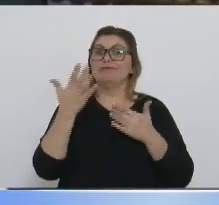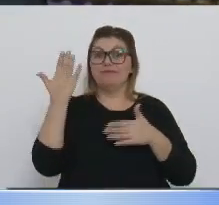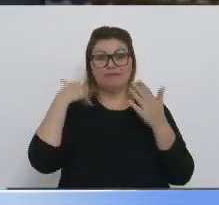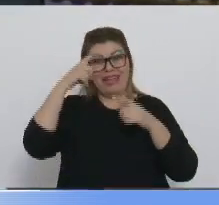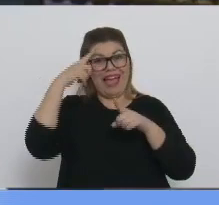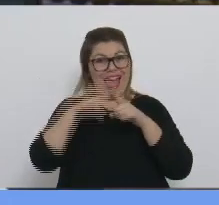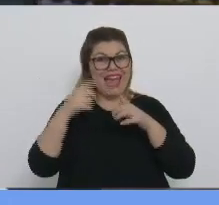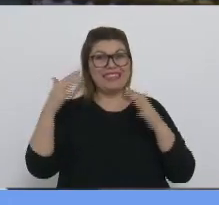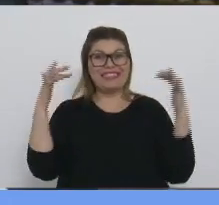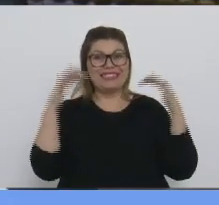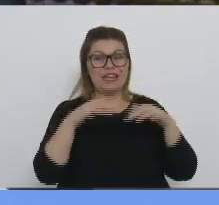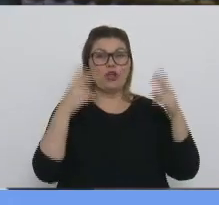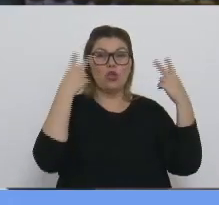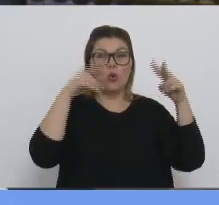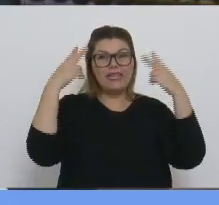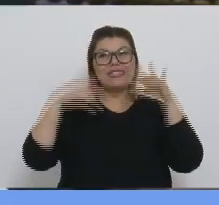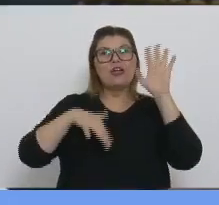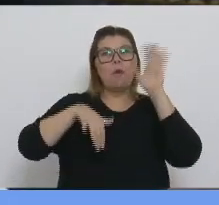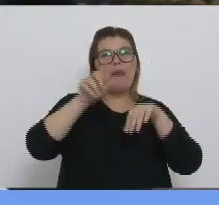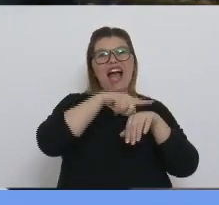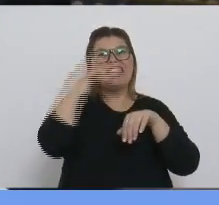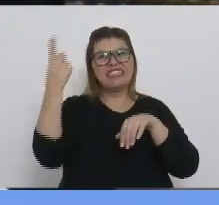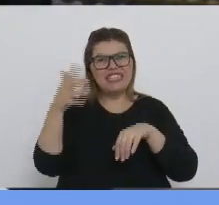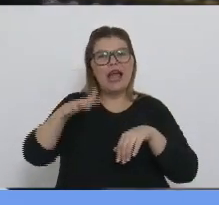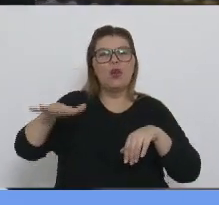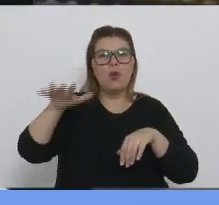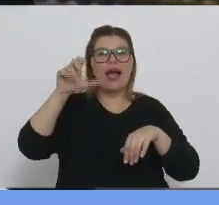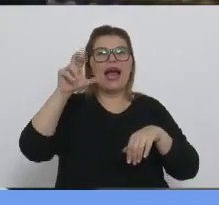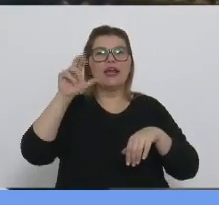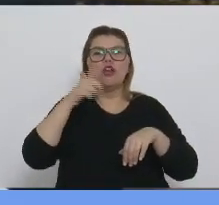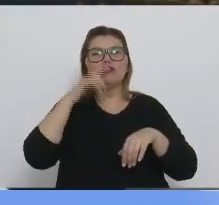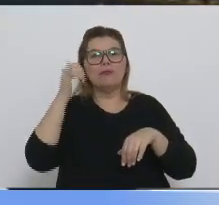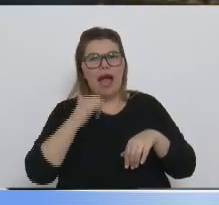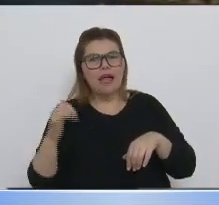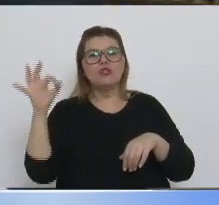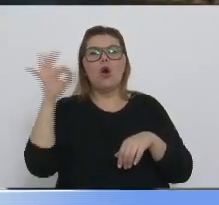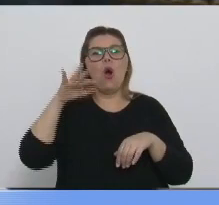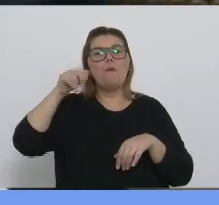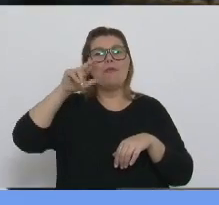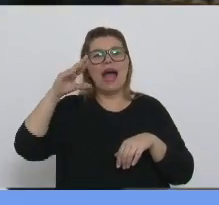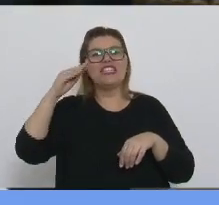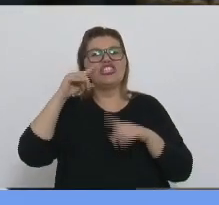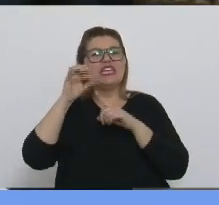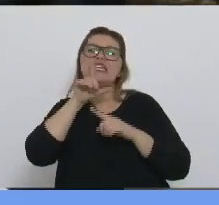con más camas que villa carlos paz mar chiquita después de la inundación de